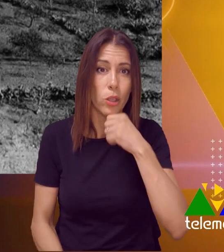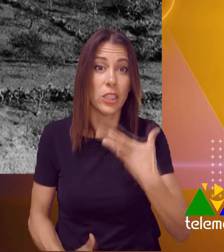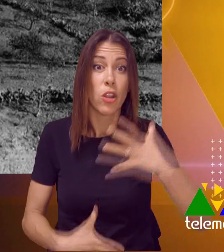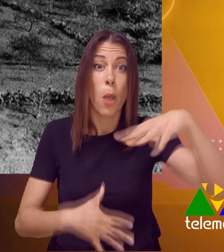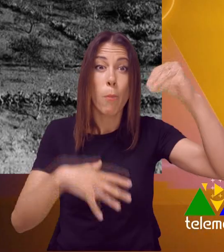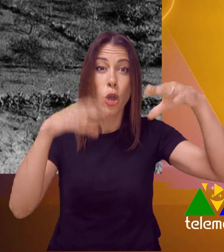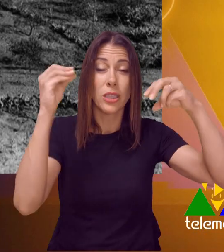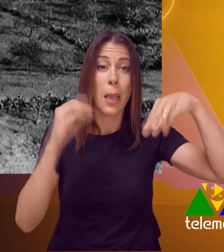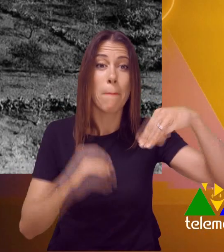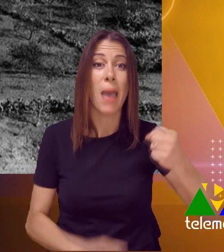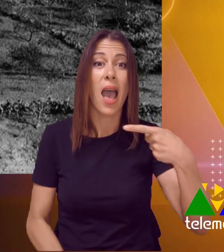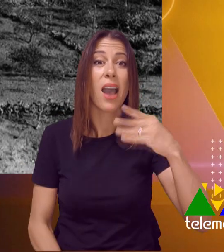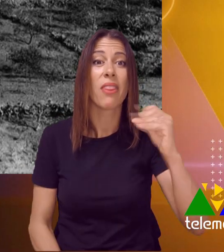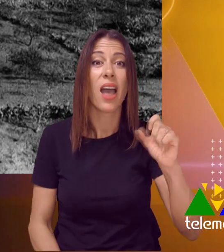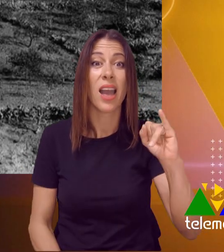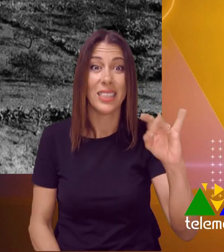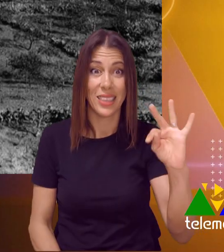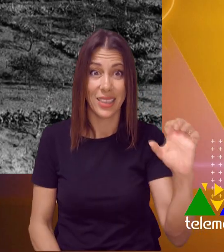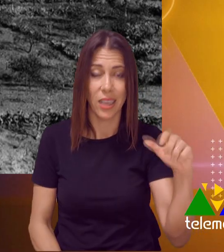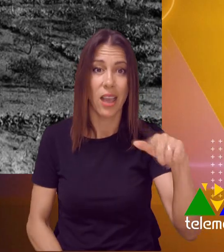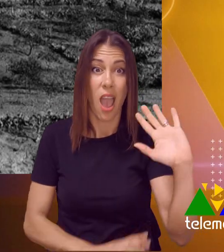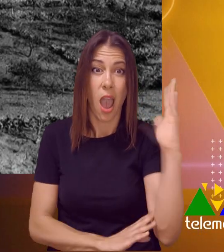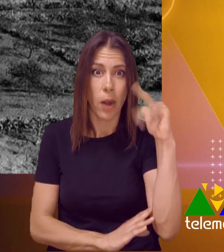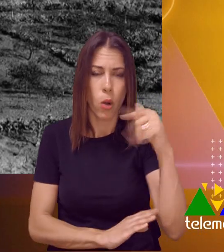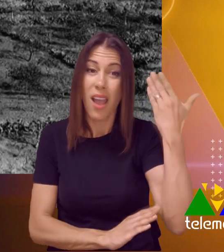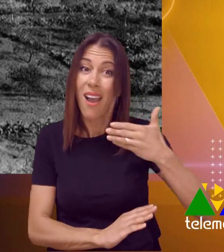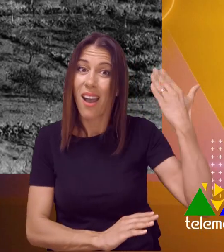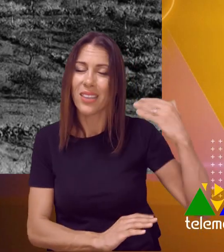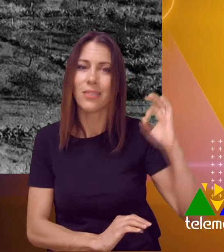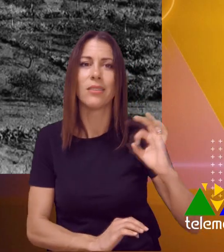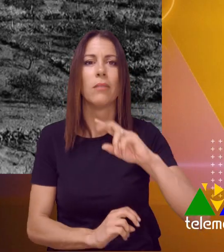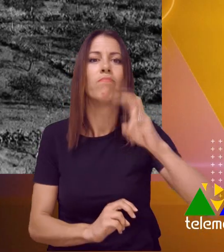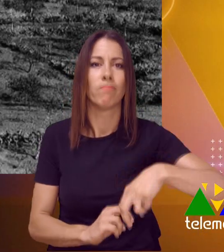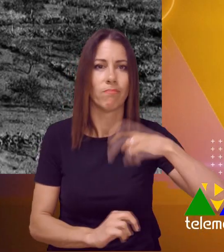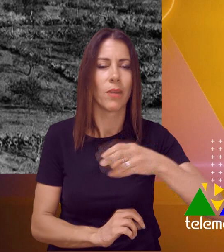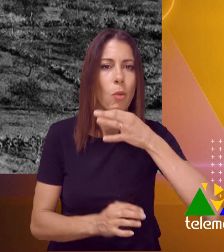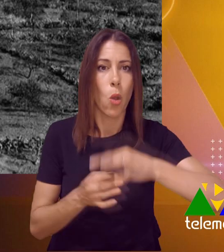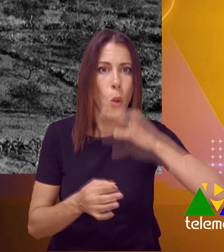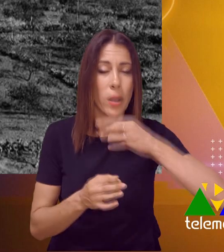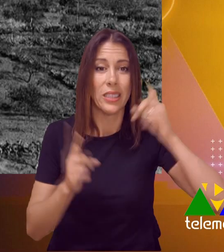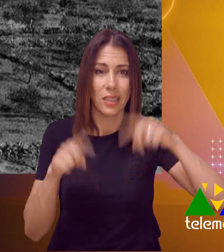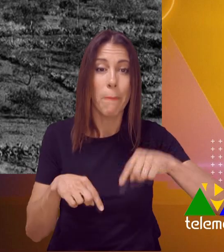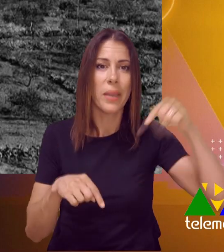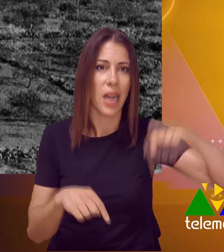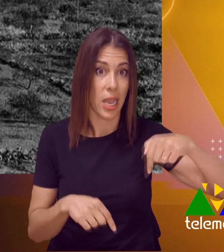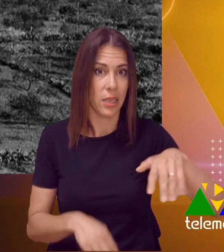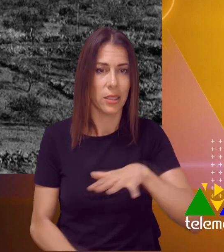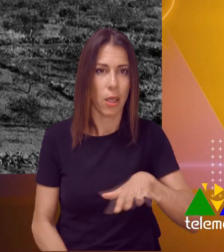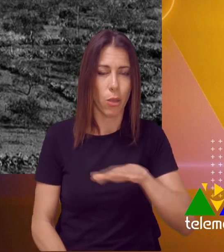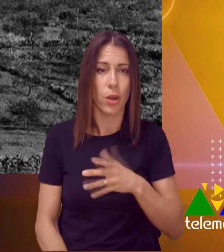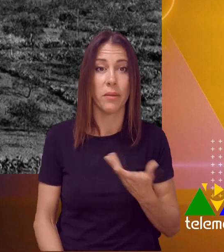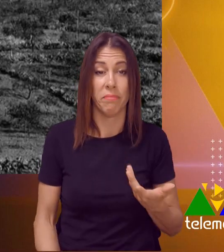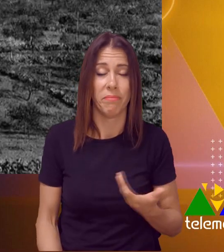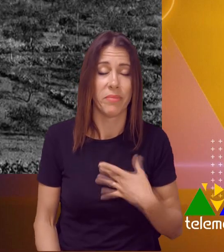del Magdalito, estos montes que hoy vemos plantados de árboles, en su época estuvieron plantados de viña, y lo mismo esta zona de aquí. Le atacó